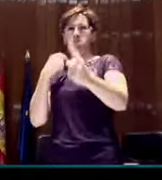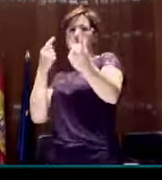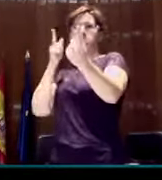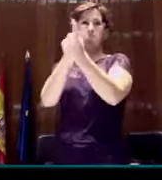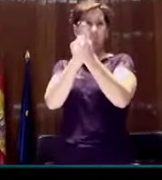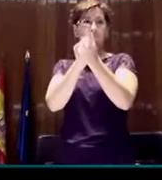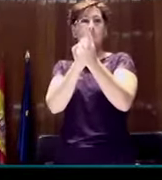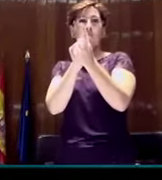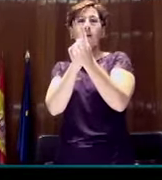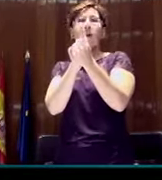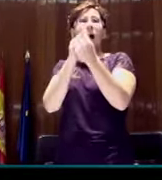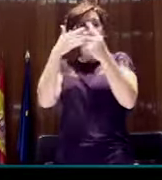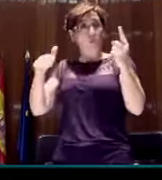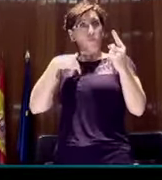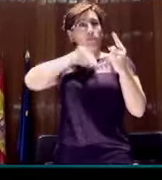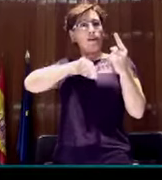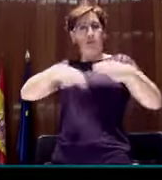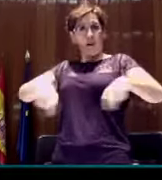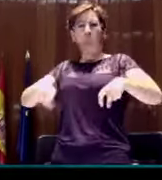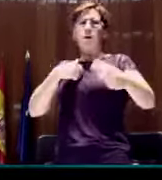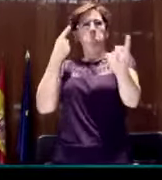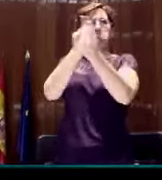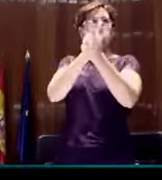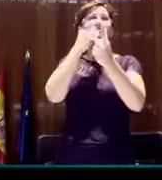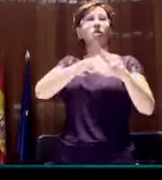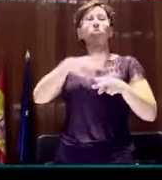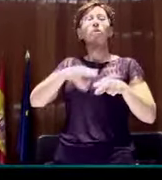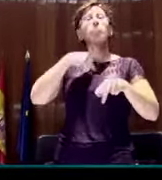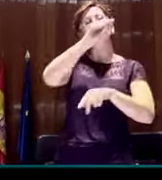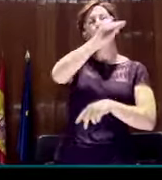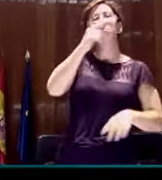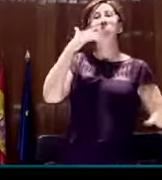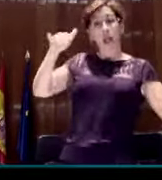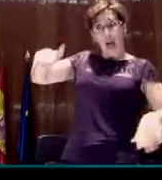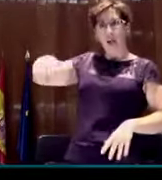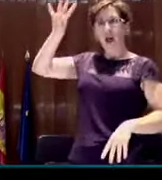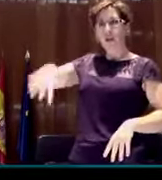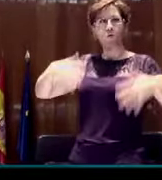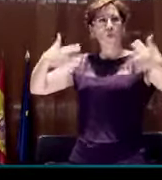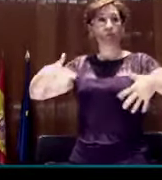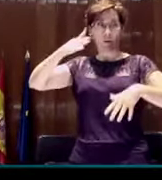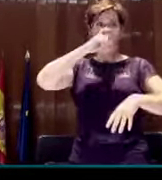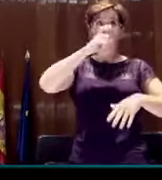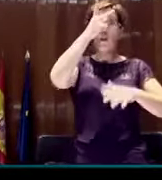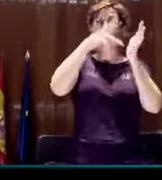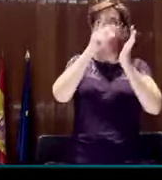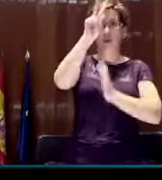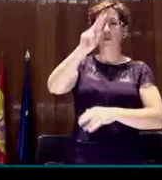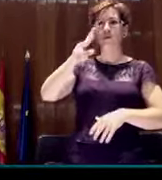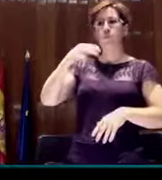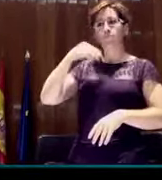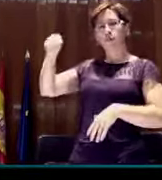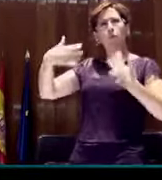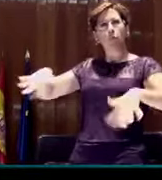menos a un político, pero me acerqué y le pregunté, bueno, si ustedes aquí son tan conscientes en Cataluña, esto es el año 2002, ¿vale? Si son tan conscientes